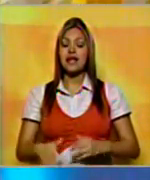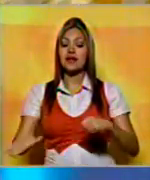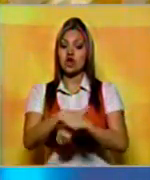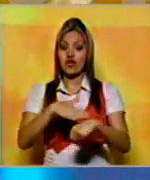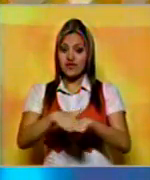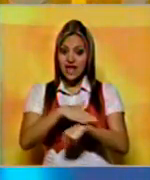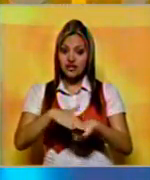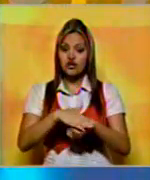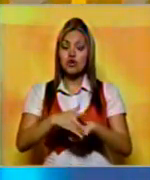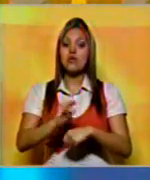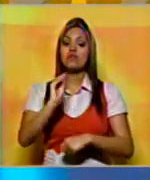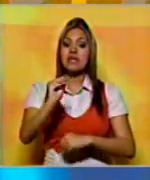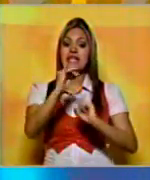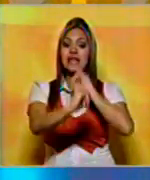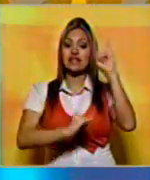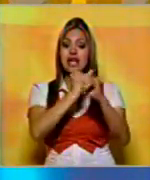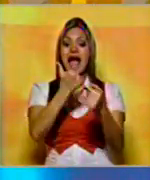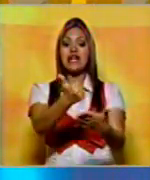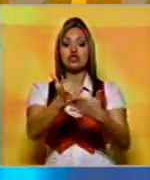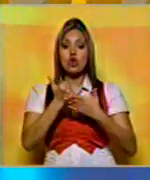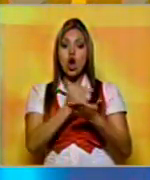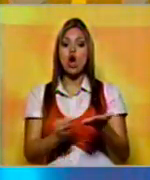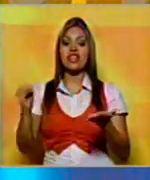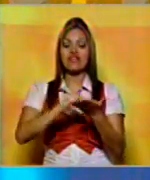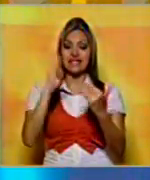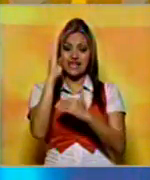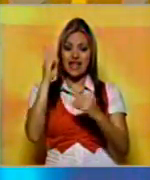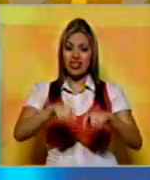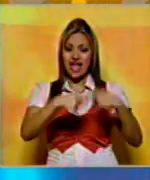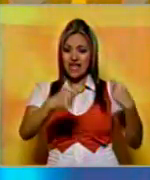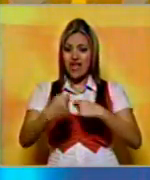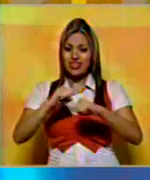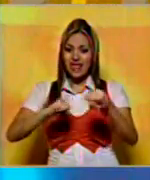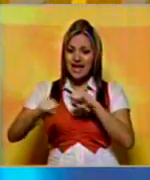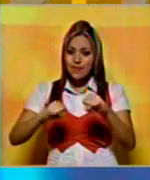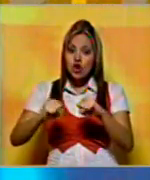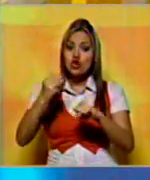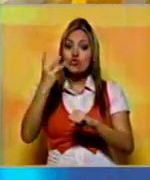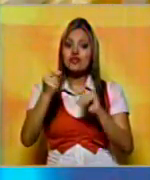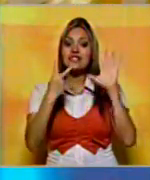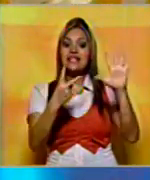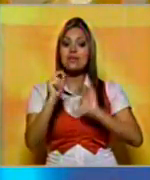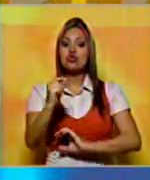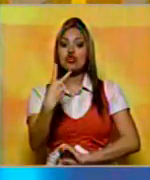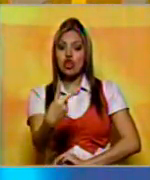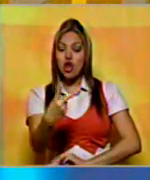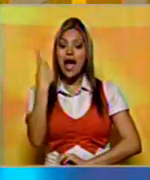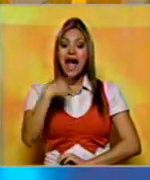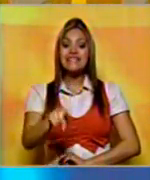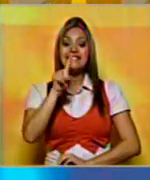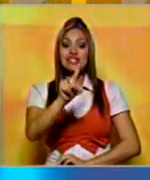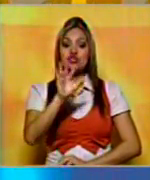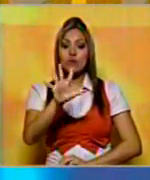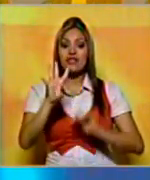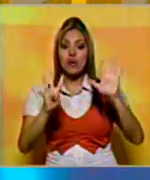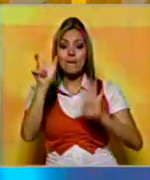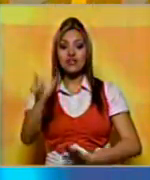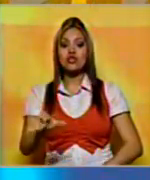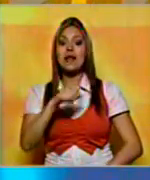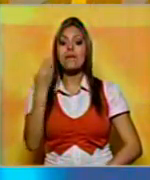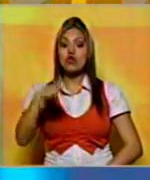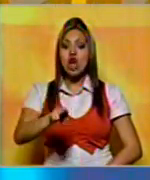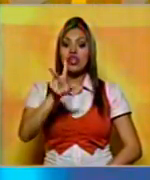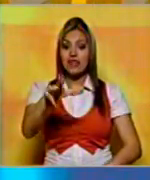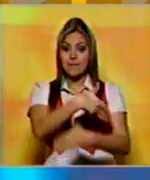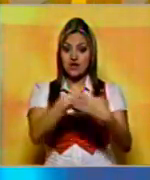El gobierno de Filipinas pidió ayuda internacional para restaurar las iglesias dañadas por el terremoto de magnitud 7.2 que causó 159 muertos y 3